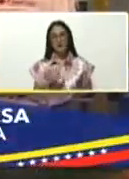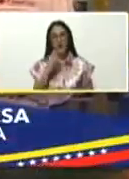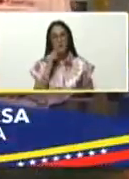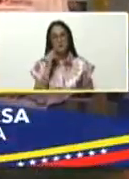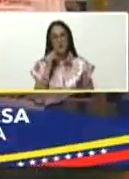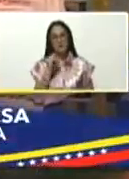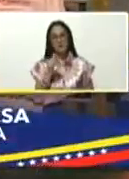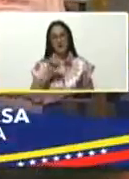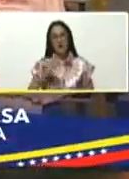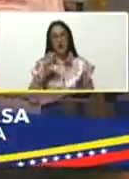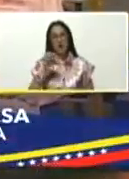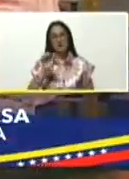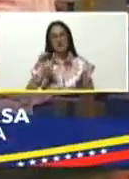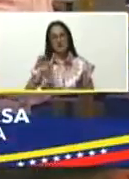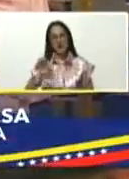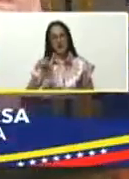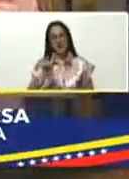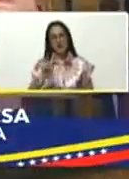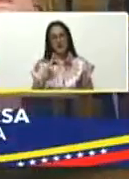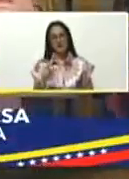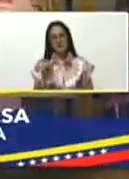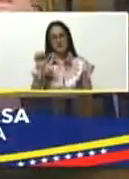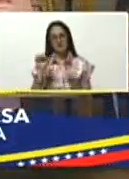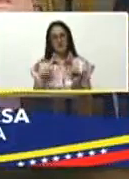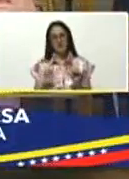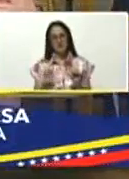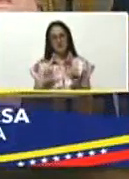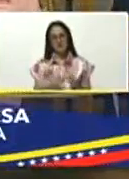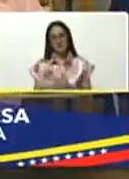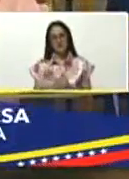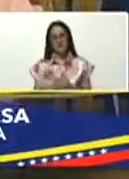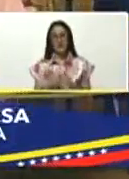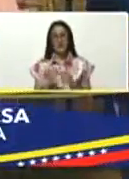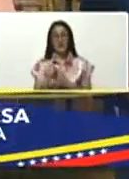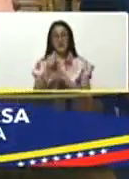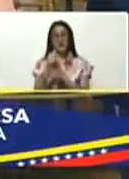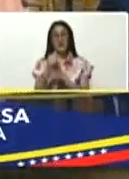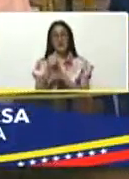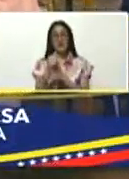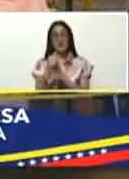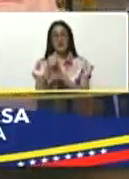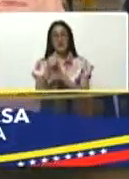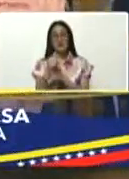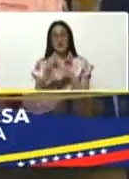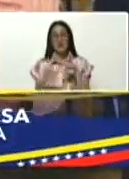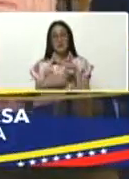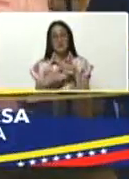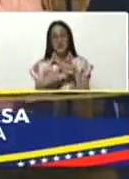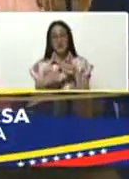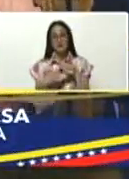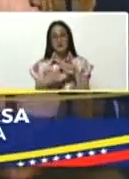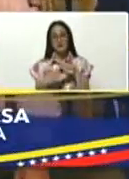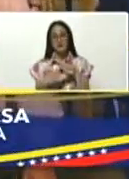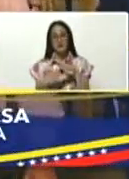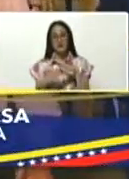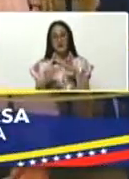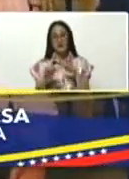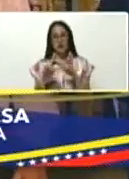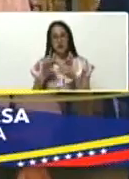José Guerrero, toma la palabra, vinieron los dirigentes de base de la